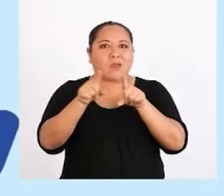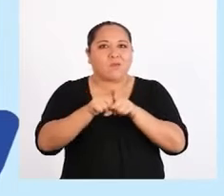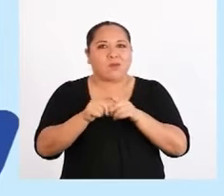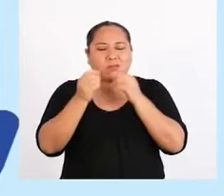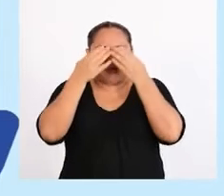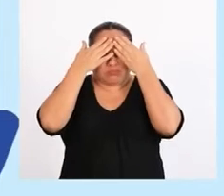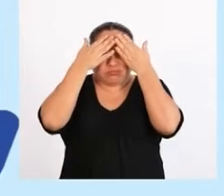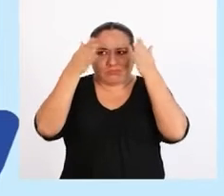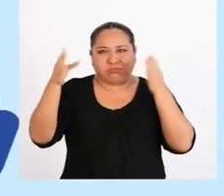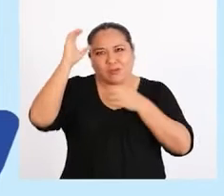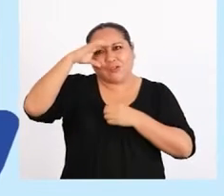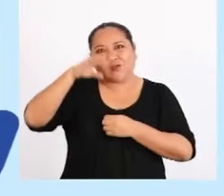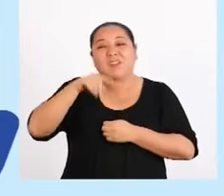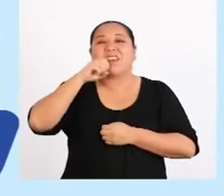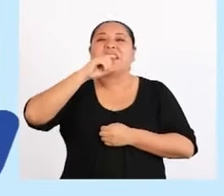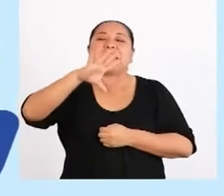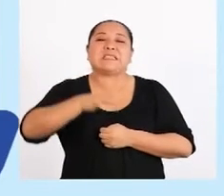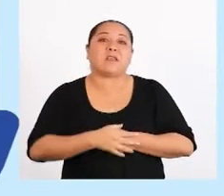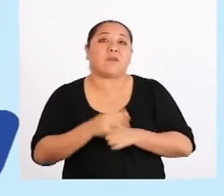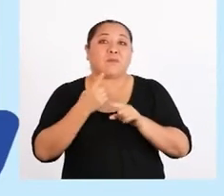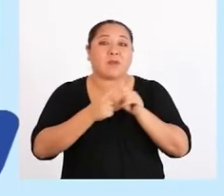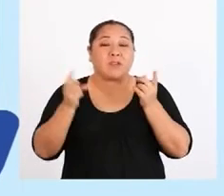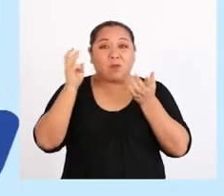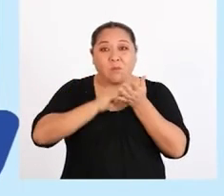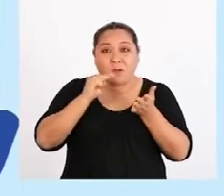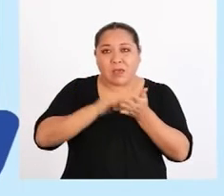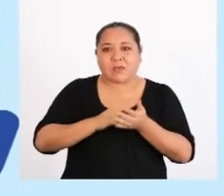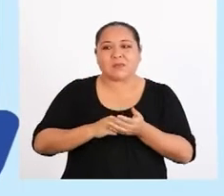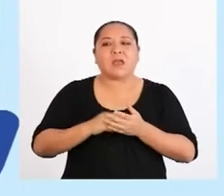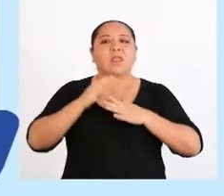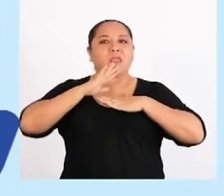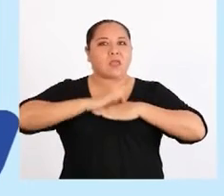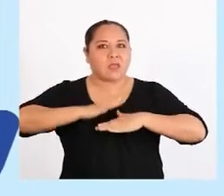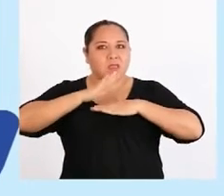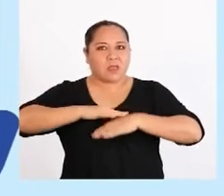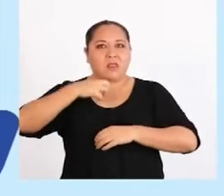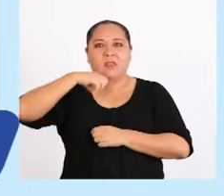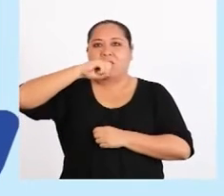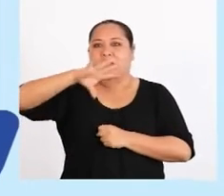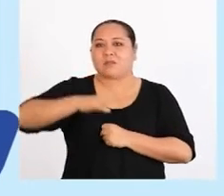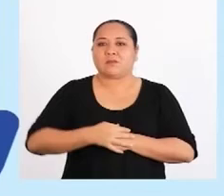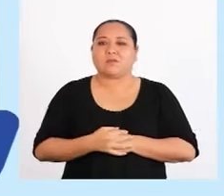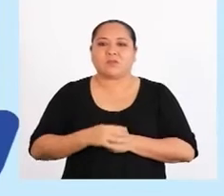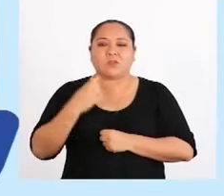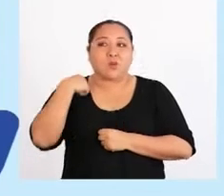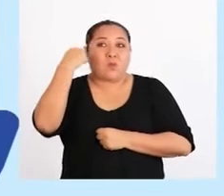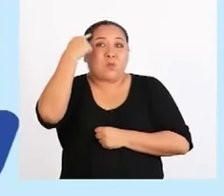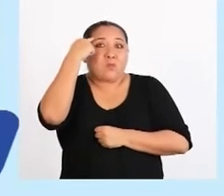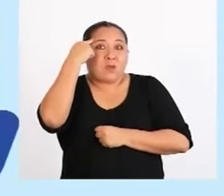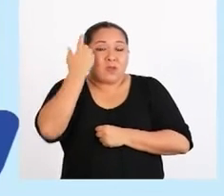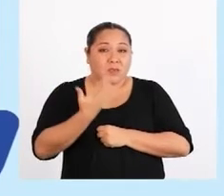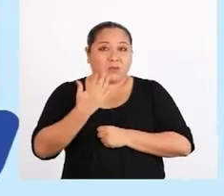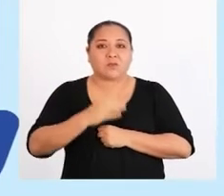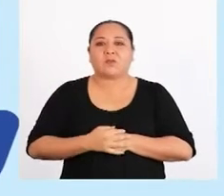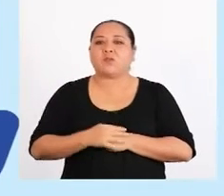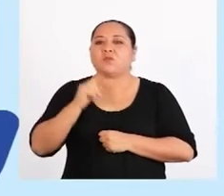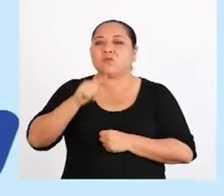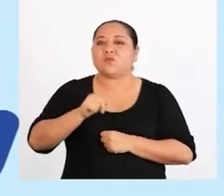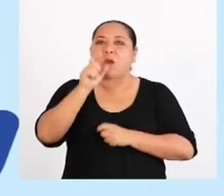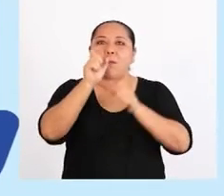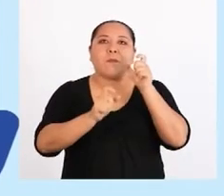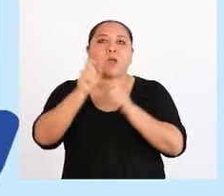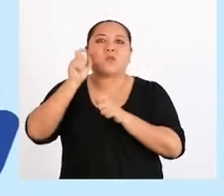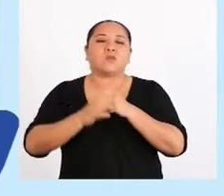amplio conocimiento sobre lo que están diciendo, pero sobre todo tienen seguridad de lo que dicen. Lo que yo puedo pensar es que es